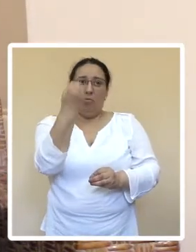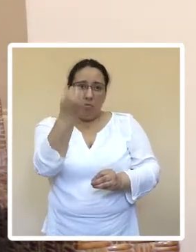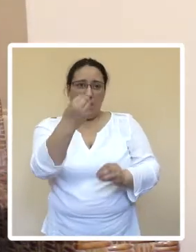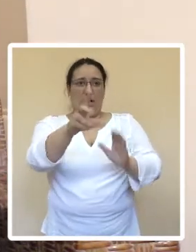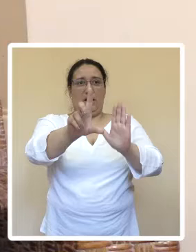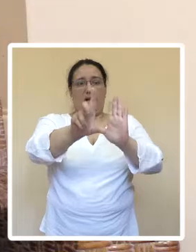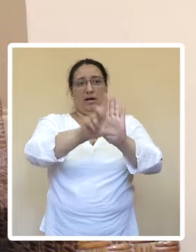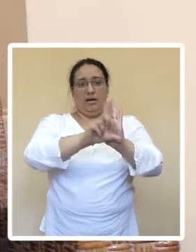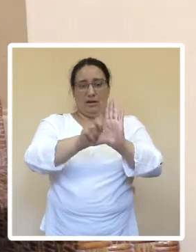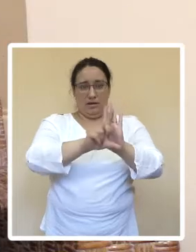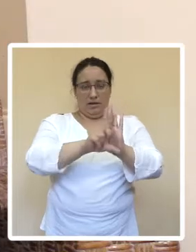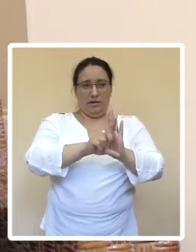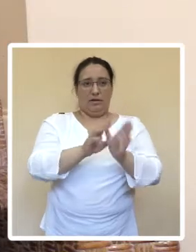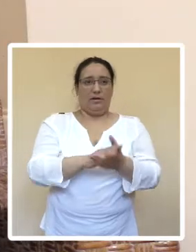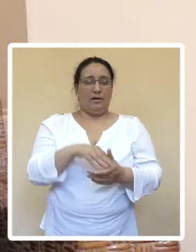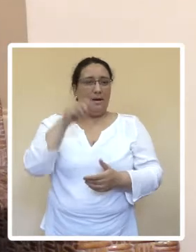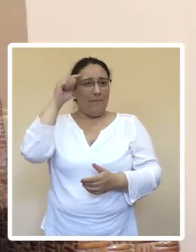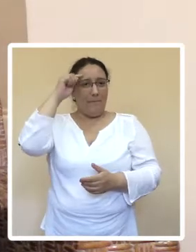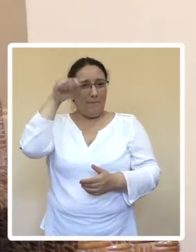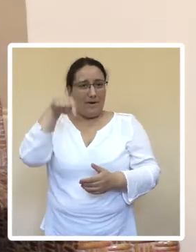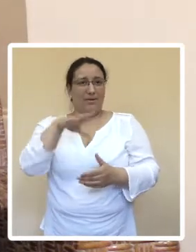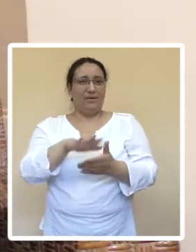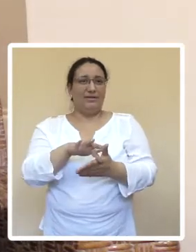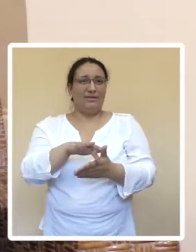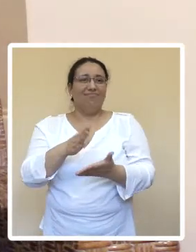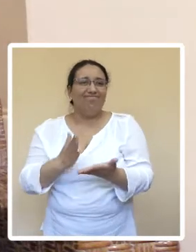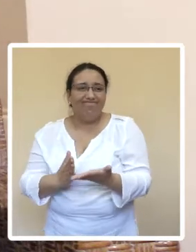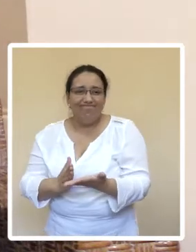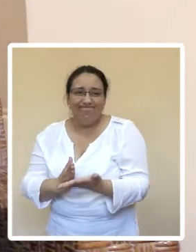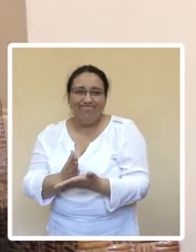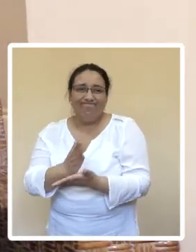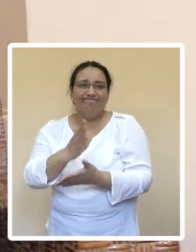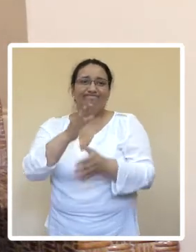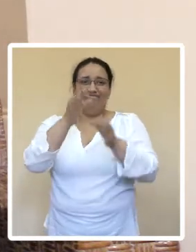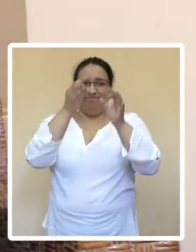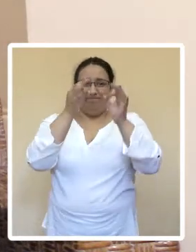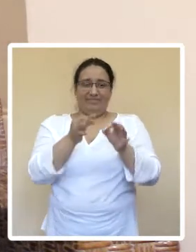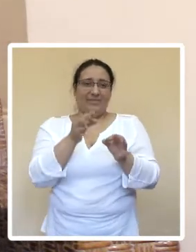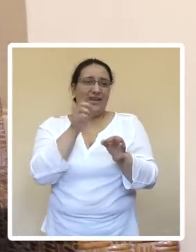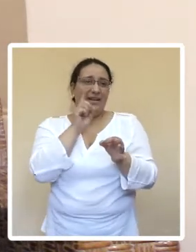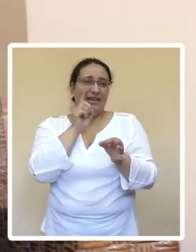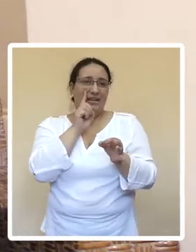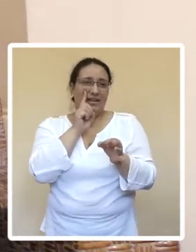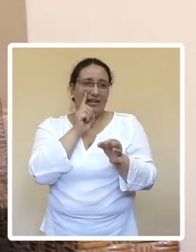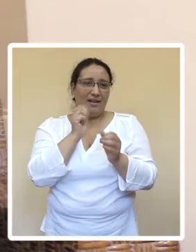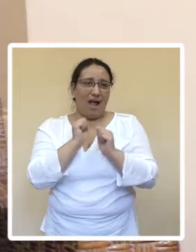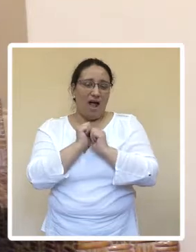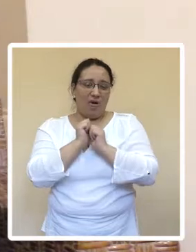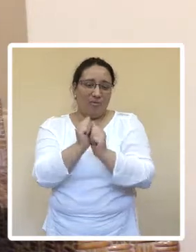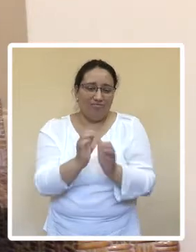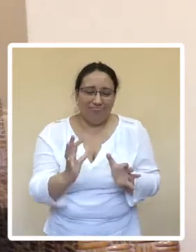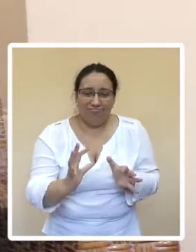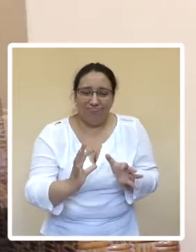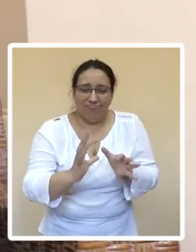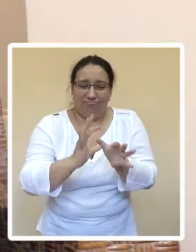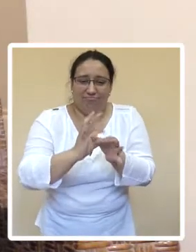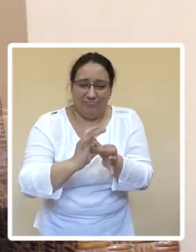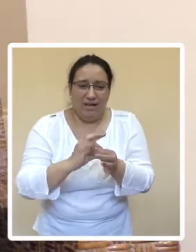encuentro que es una muy buena instancia, pero es una iniciativa puntual que debiera haber estado acompañada de un proceso mucho